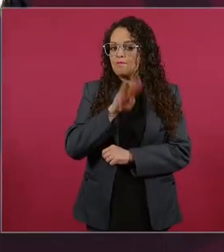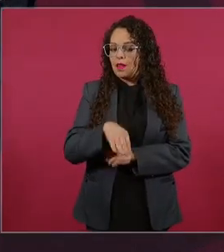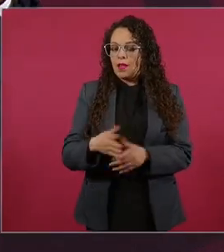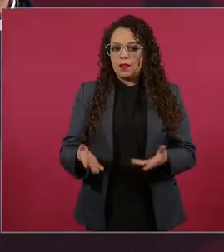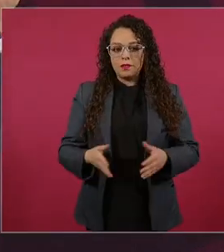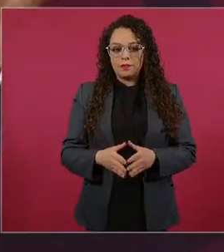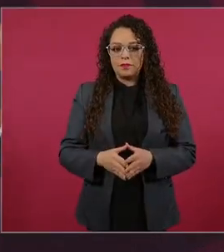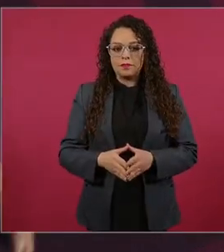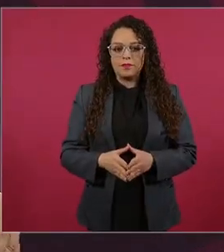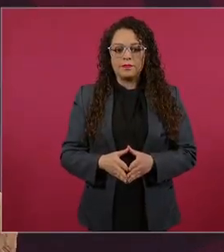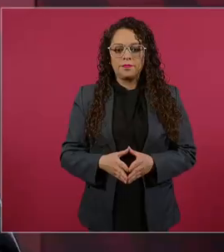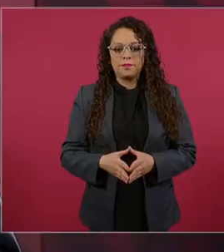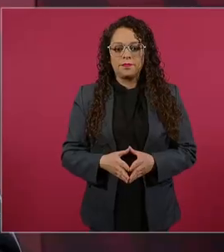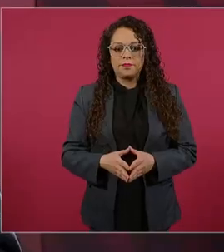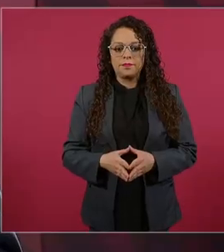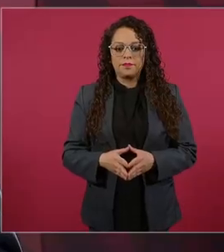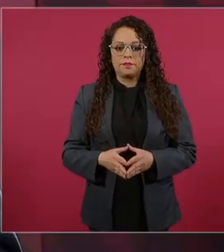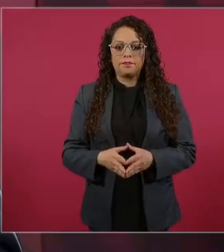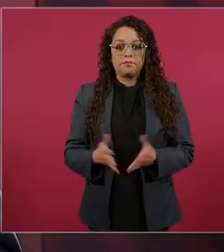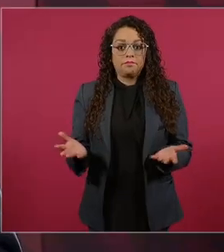como nadie sabía.